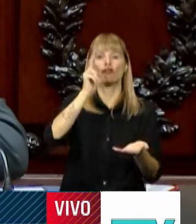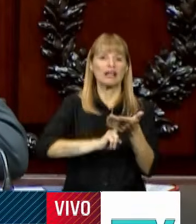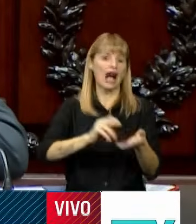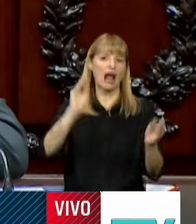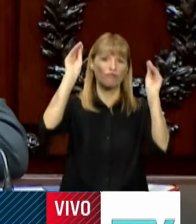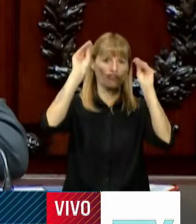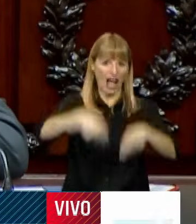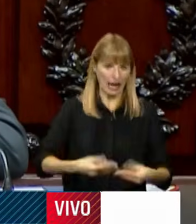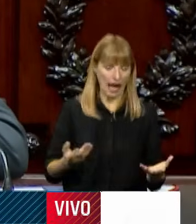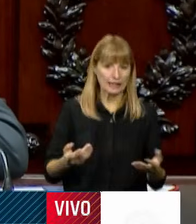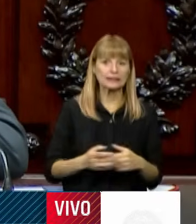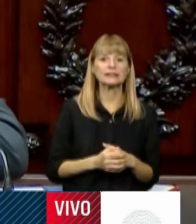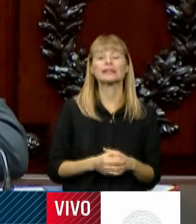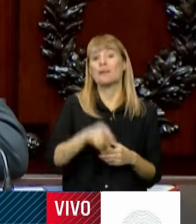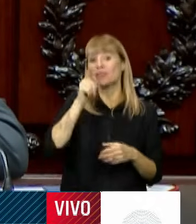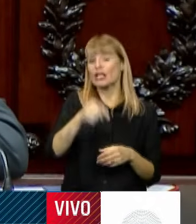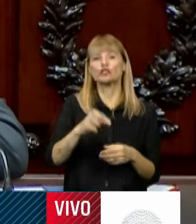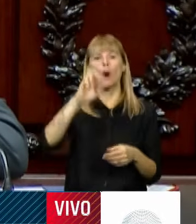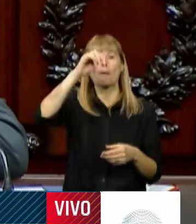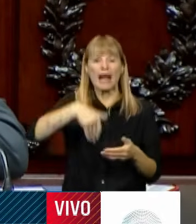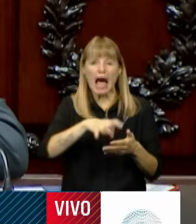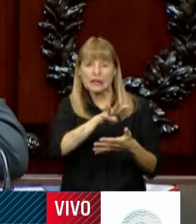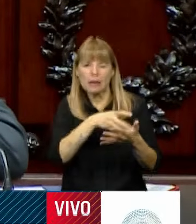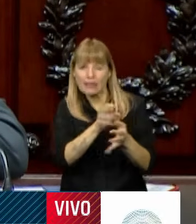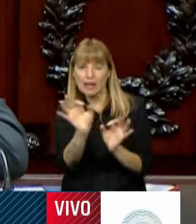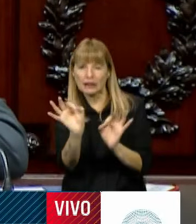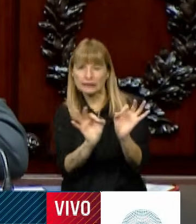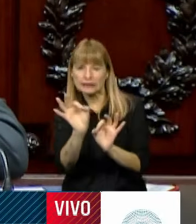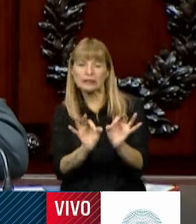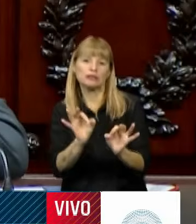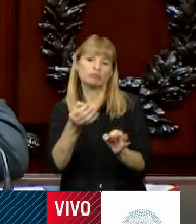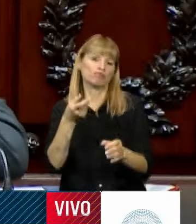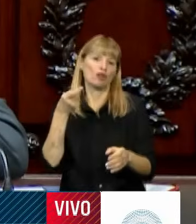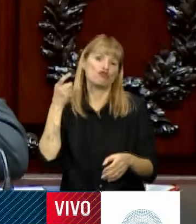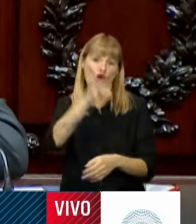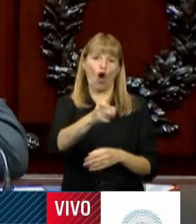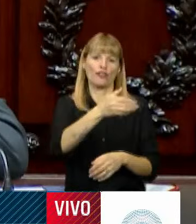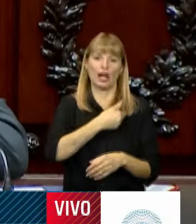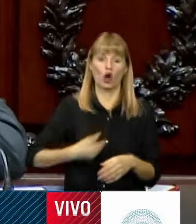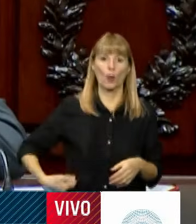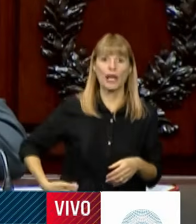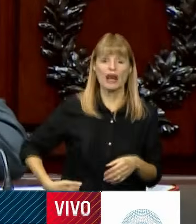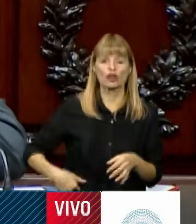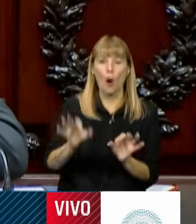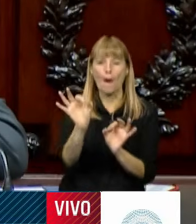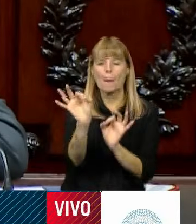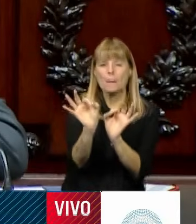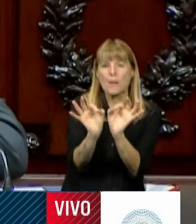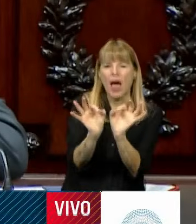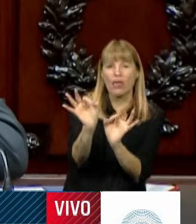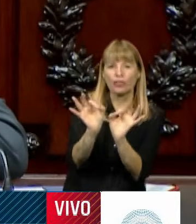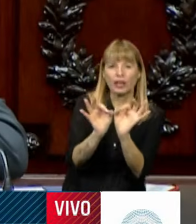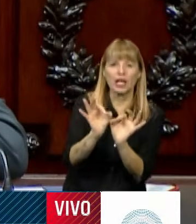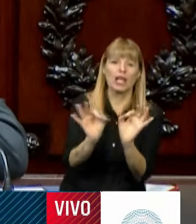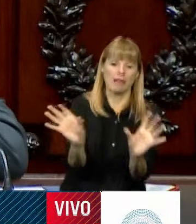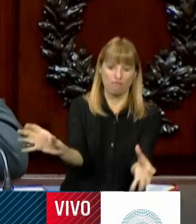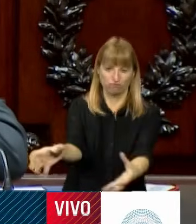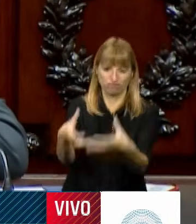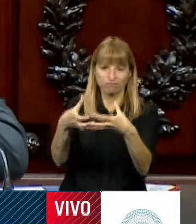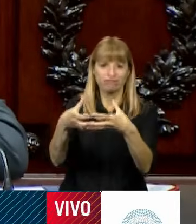queden dudas, fue un plan deliberado, sistemático y golpista, orquestado milimétricamente por el